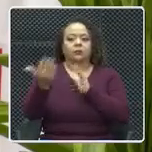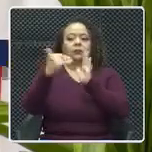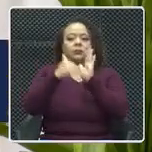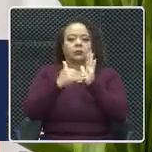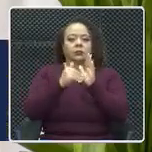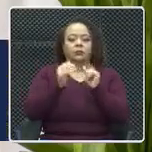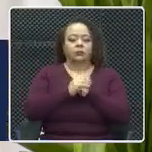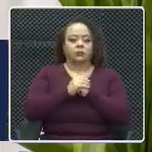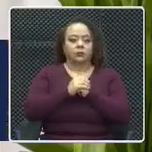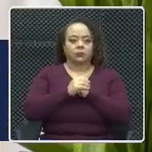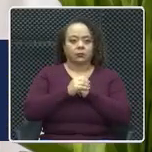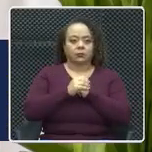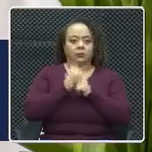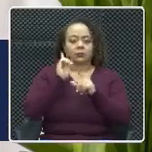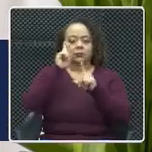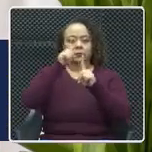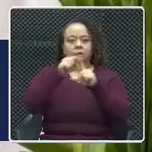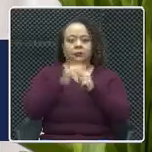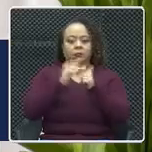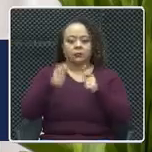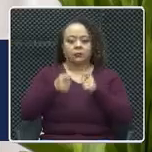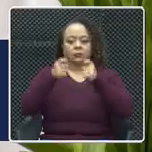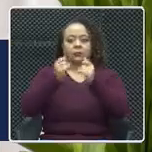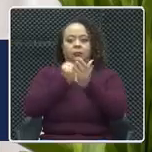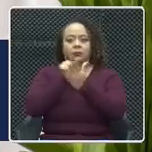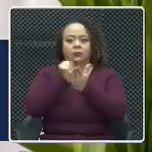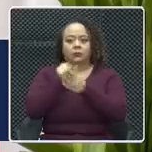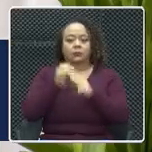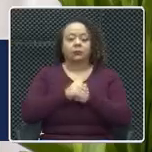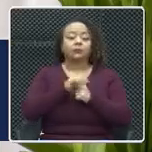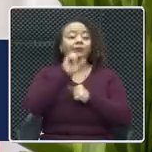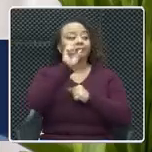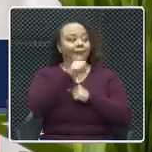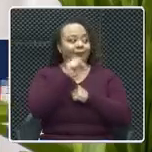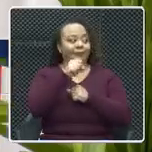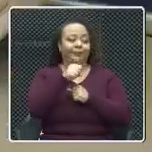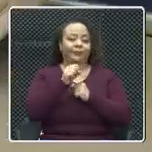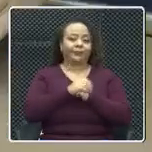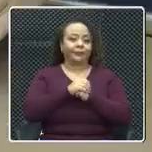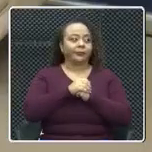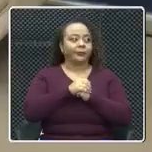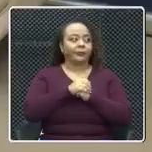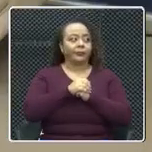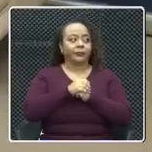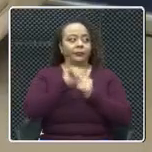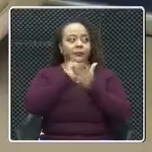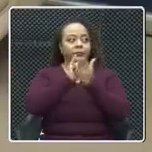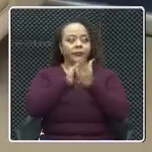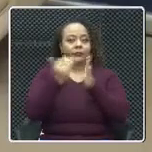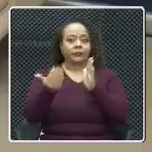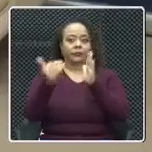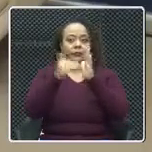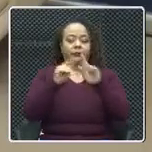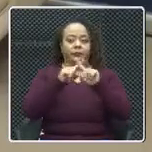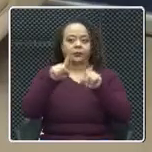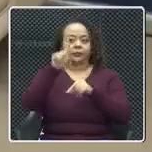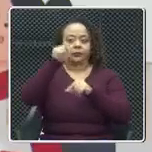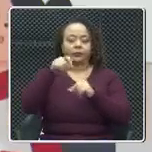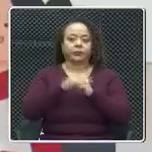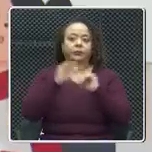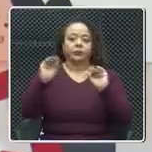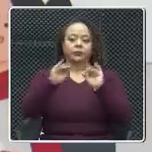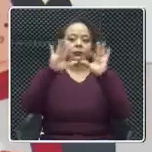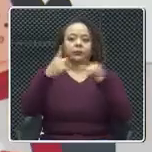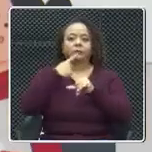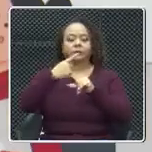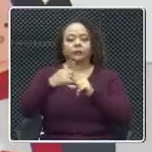devolviendo hasta que presente la investigación? Sí, esto es reiterativo, pero tengo que ser clara